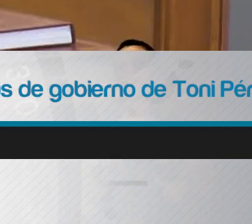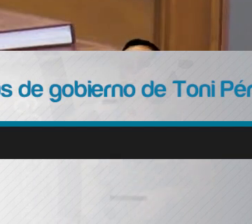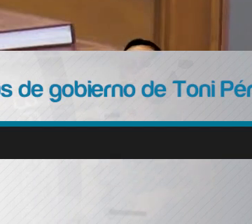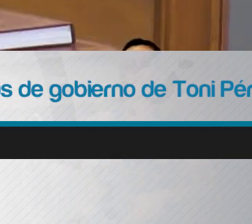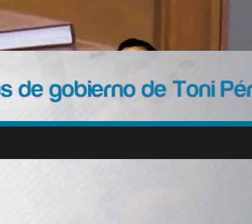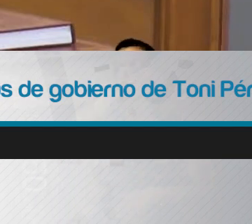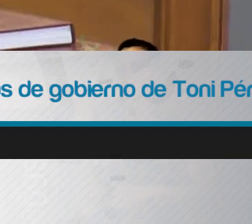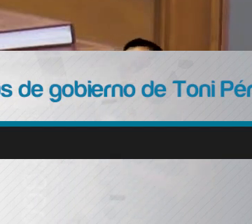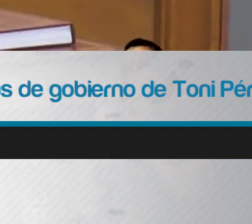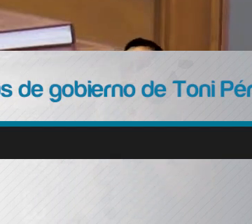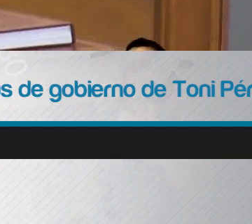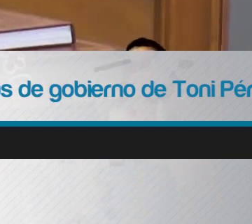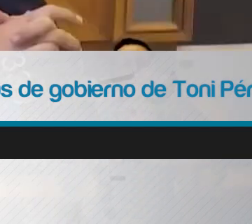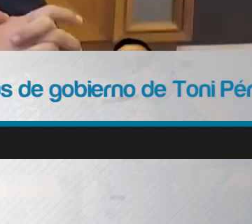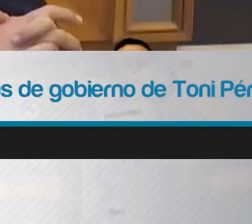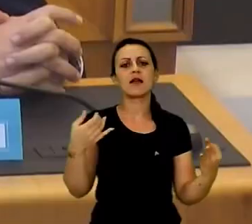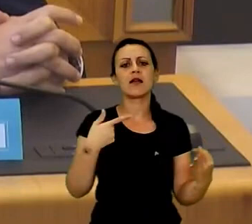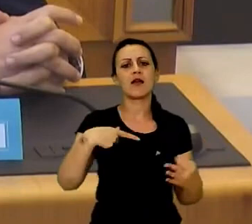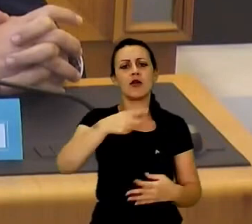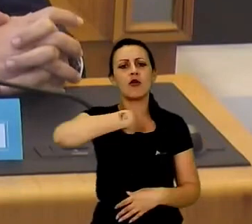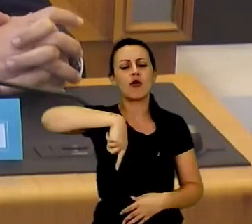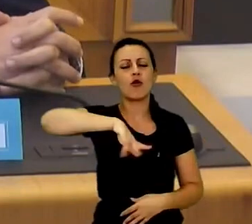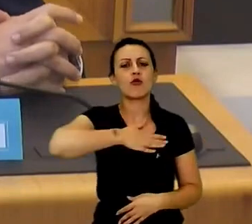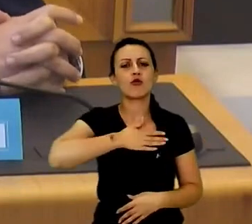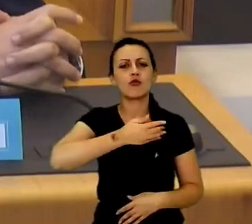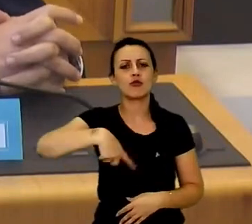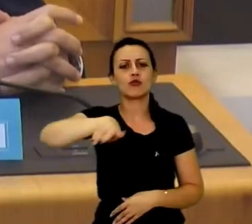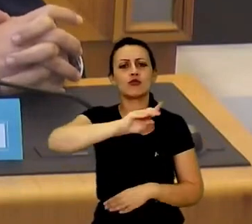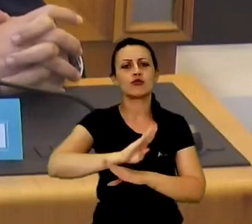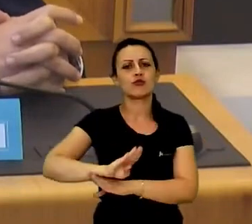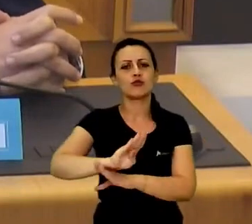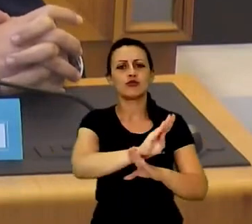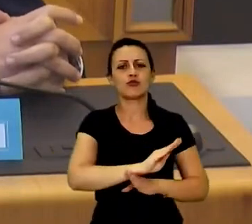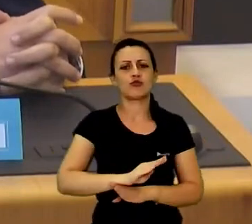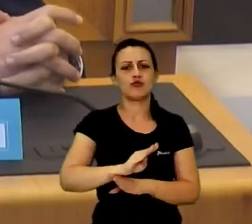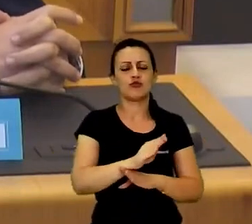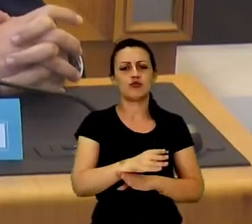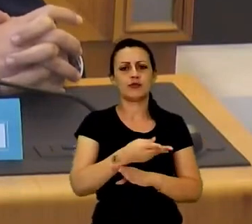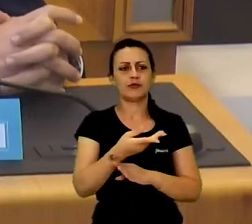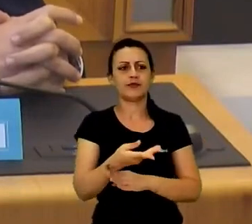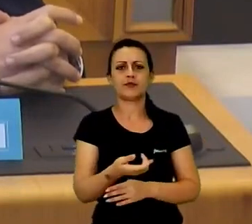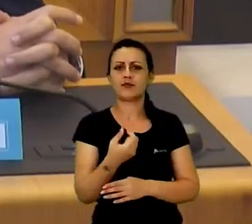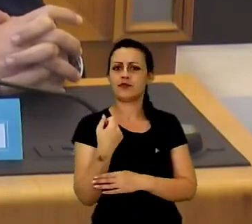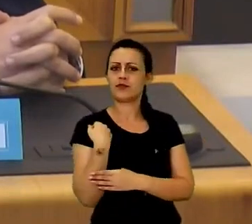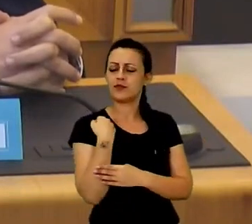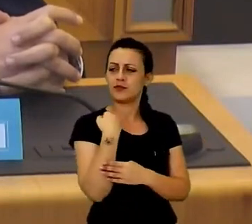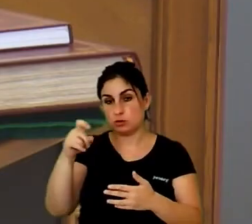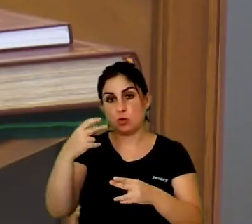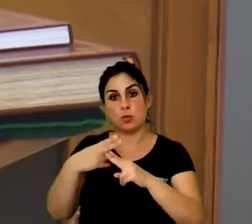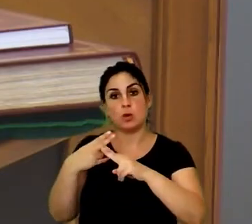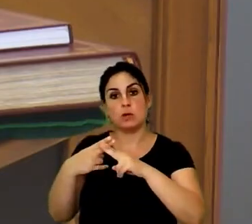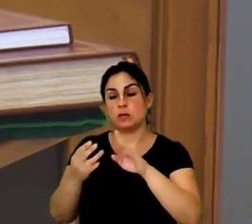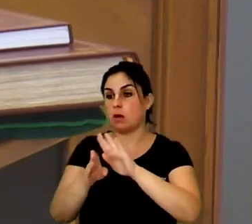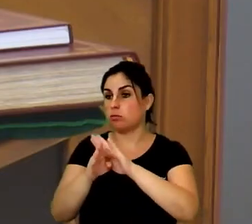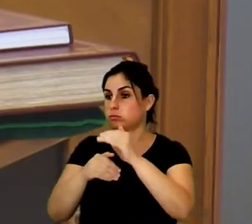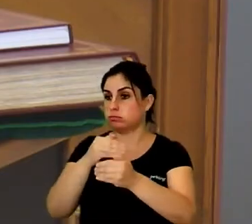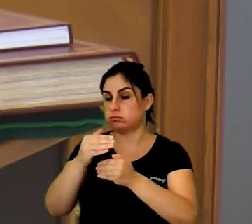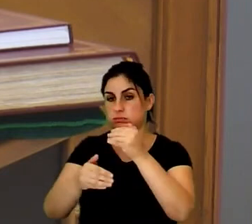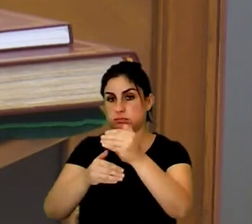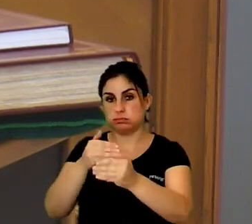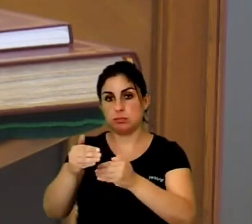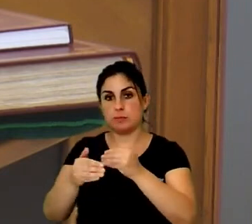Tony Pérez al frente de la diputación del licante el equipo de gobierno de la institución provincial con mayoría absoluta del partido